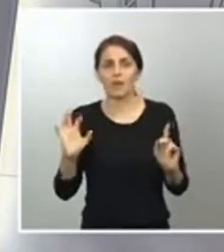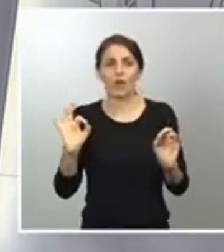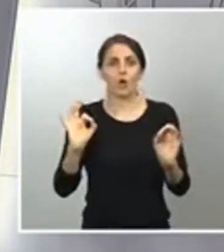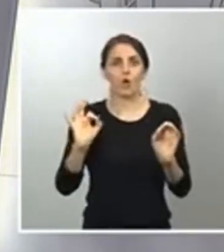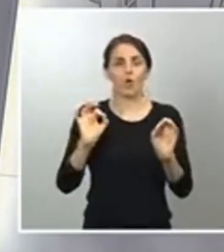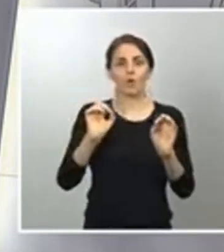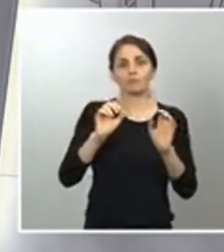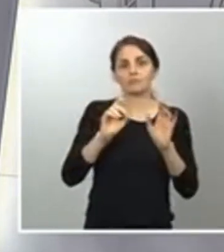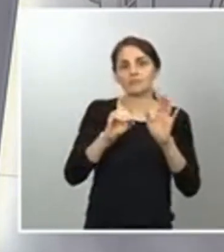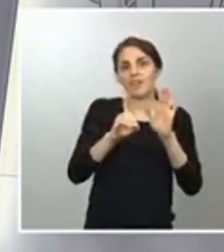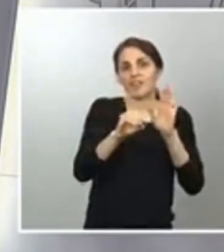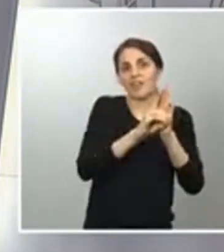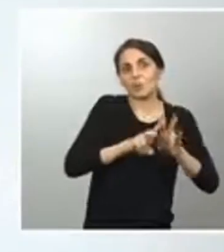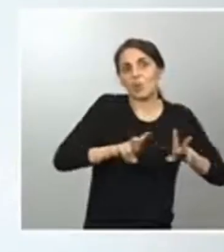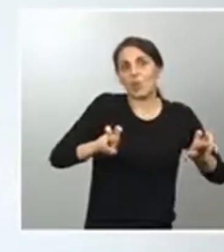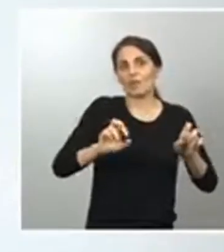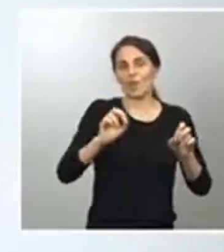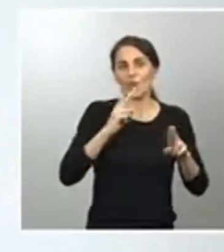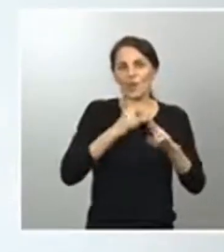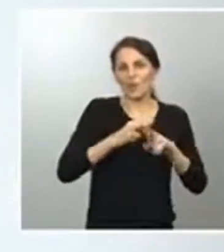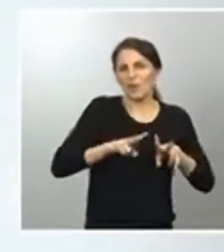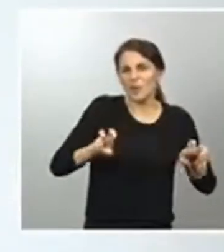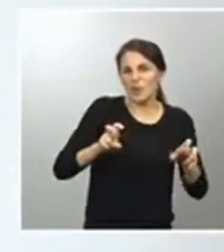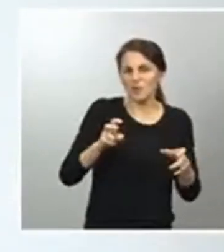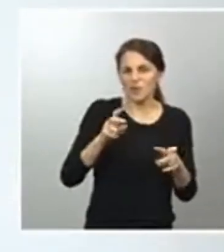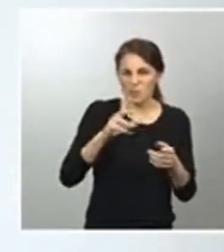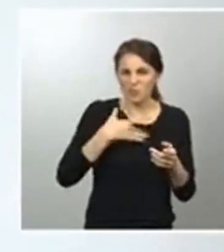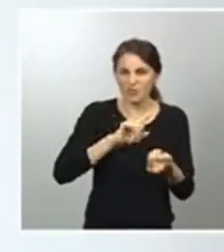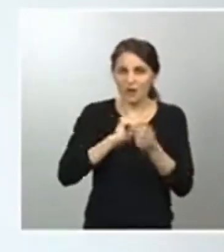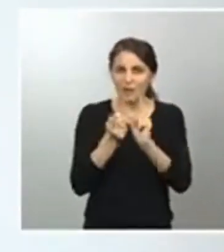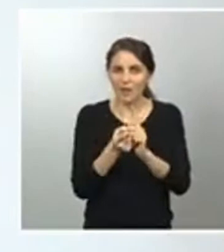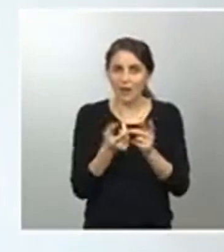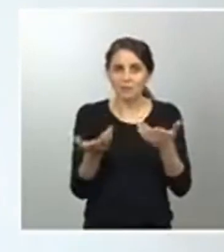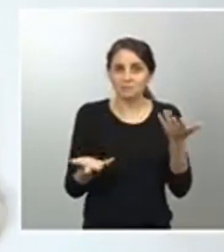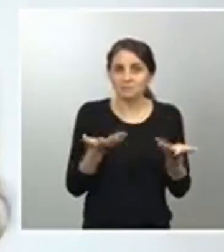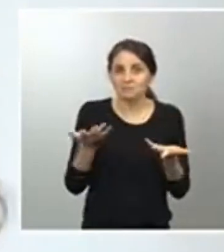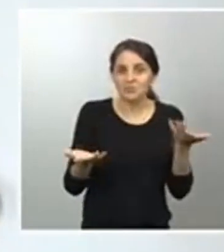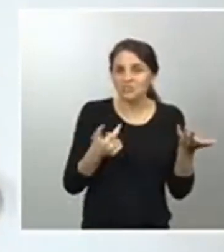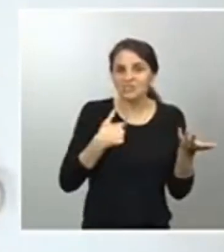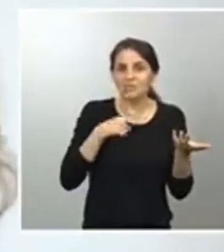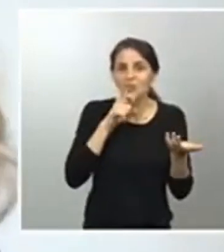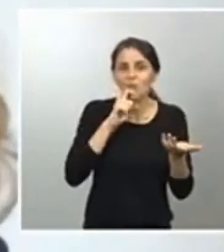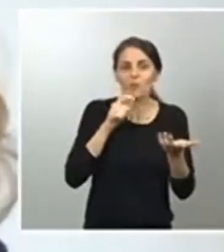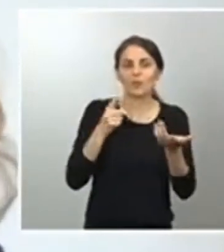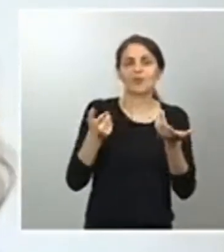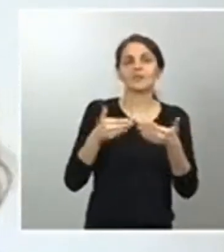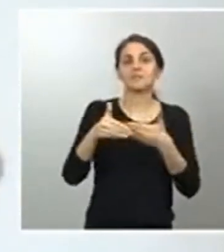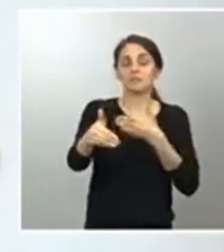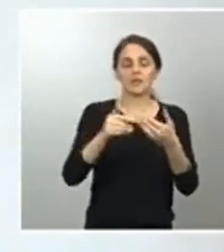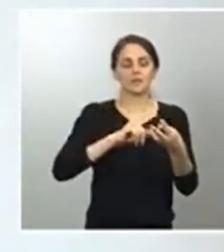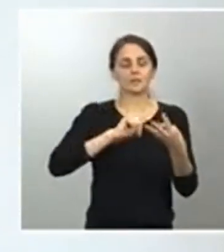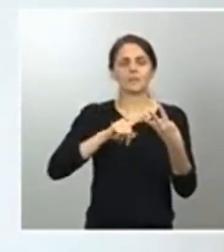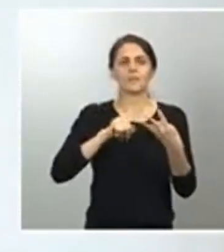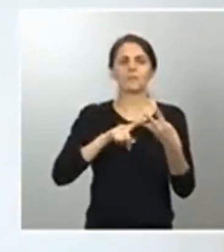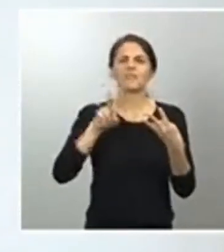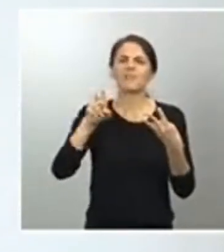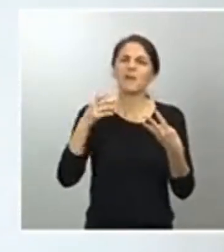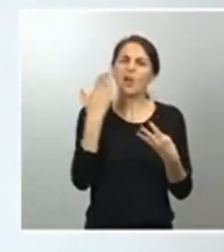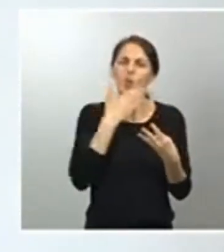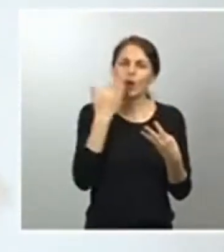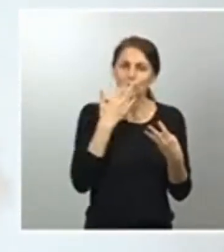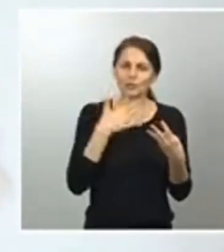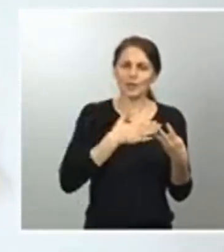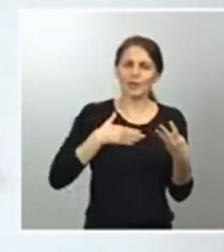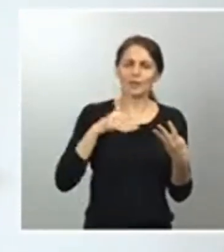constitucionales que varíen, aunque mantenga el control el Gobierno. ¿Cuál sería su horizonte? Luego, sobre el tema de los colegios, si usted tiene